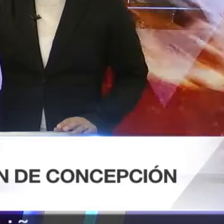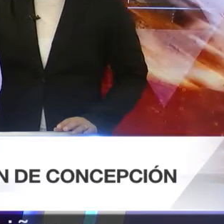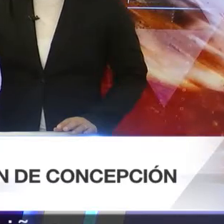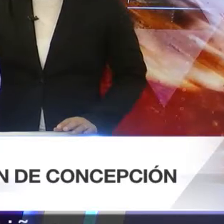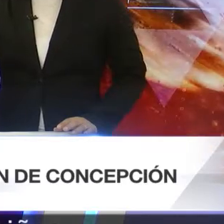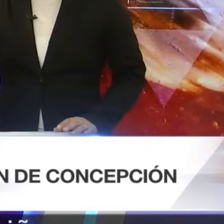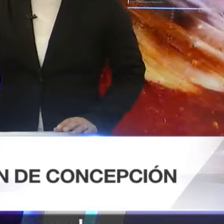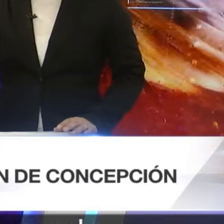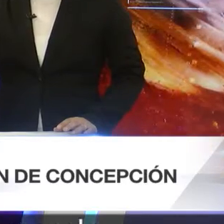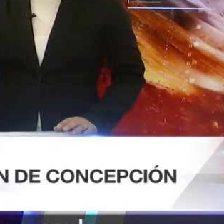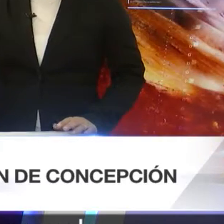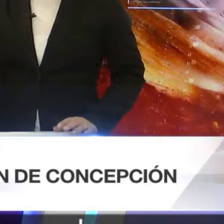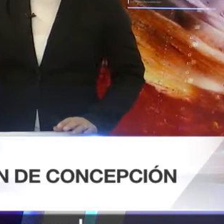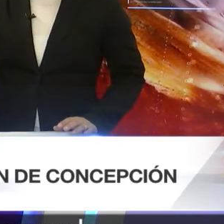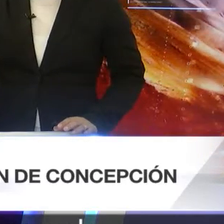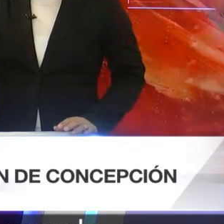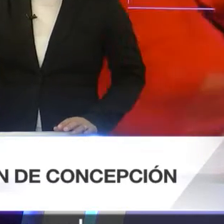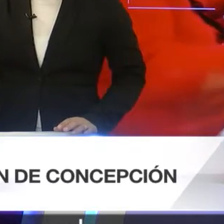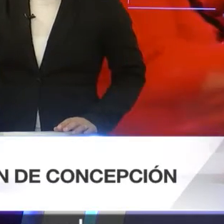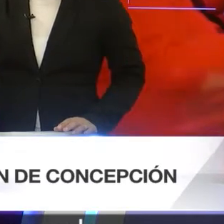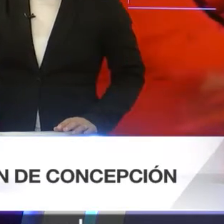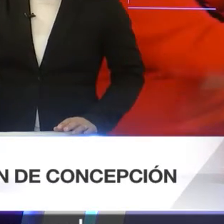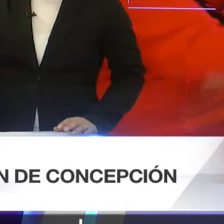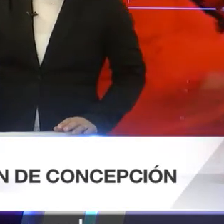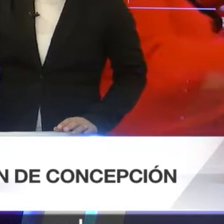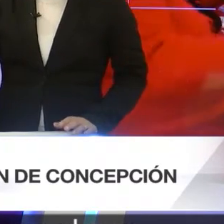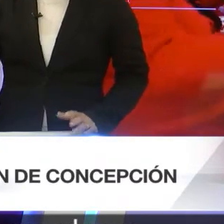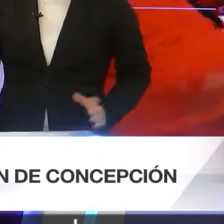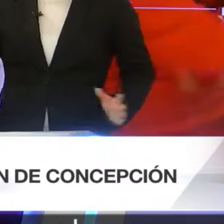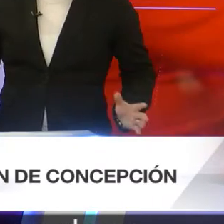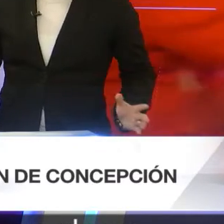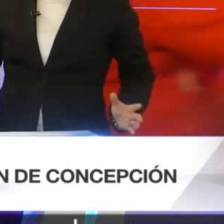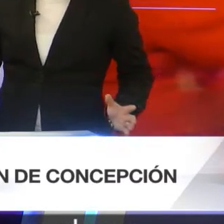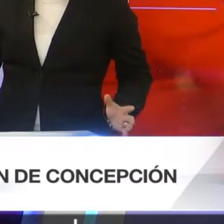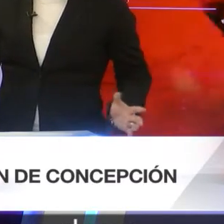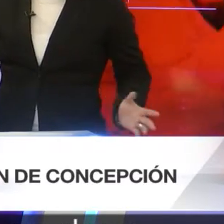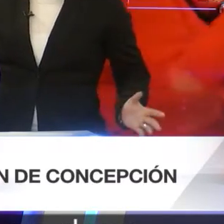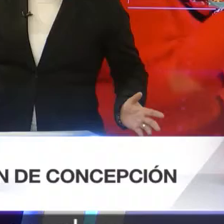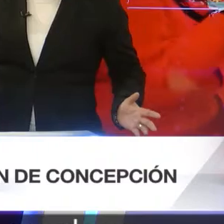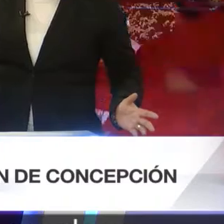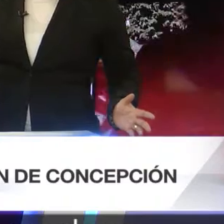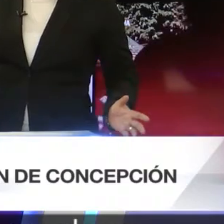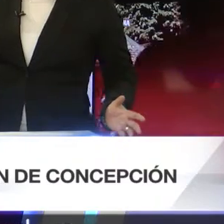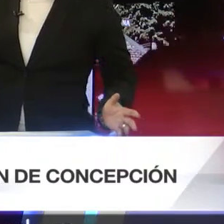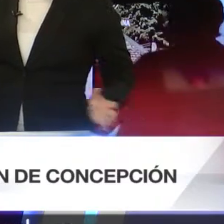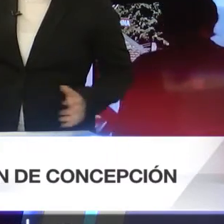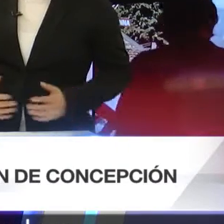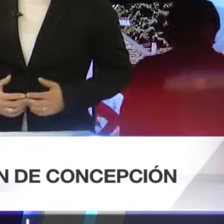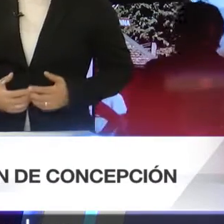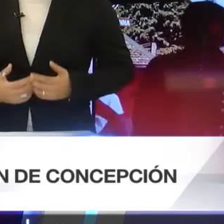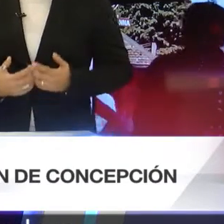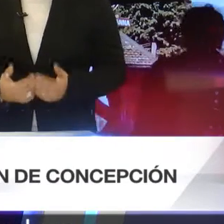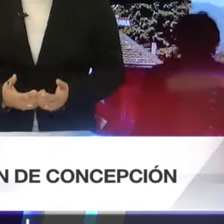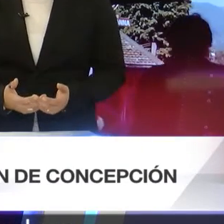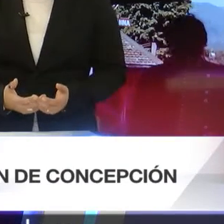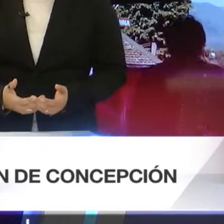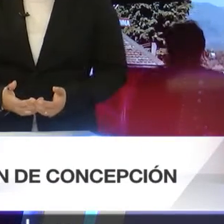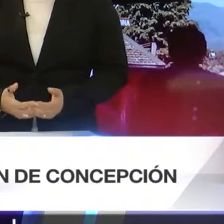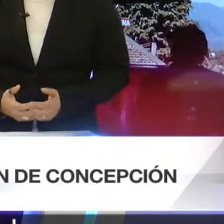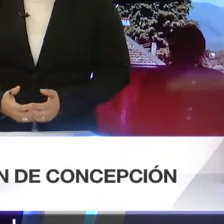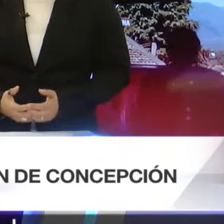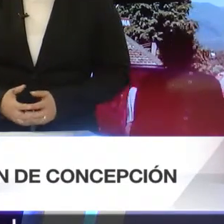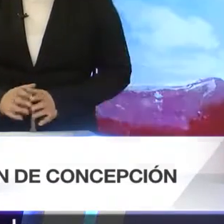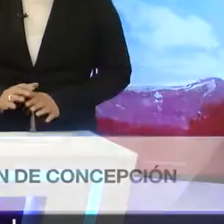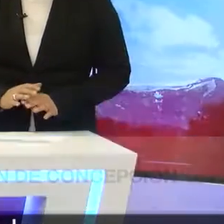a 84 niños con síndrome de Down sin escuela. Desesperados, los apoderados acordaron una reunión con la sostenedora,